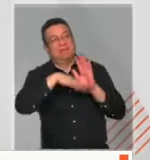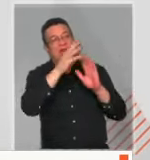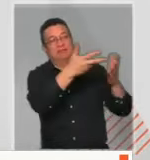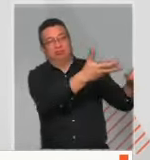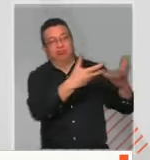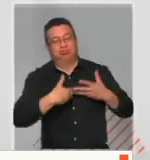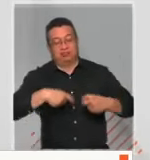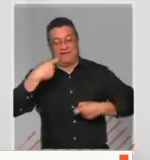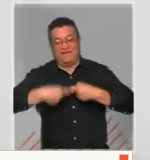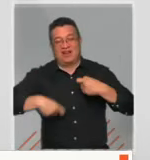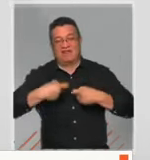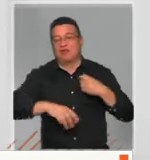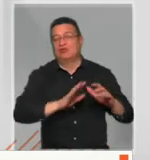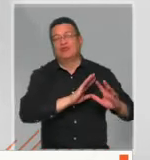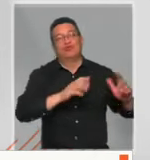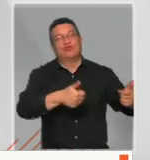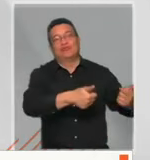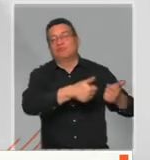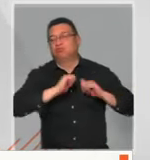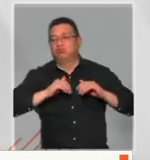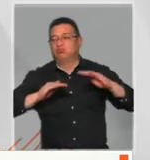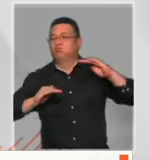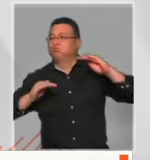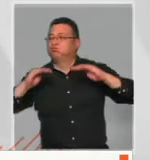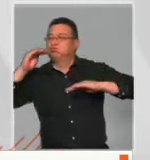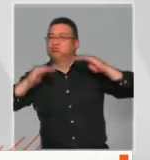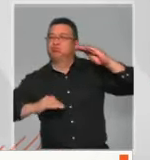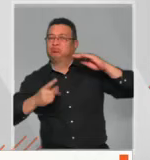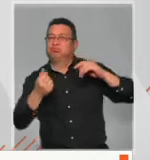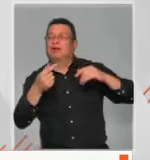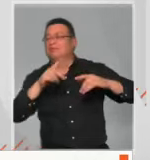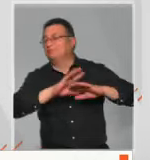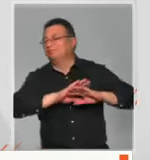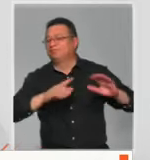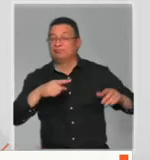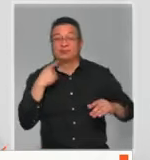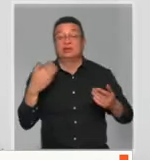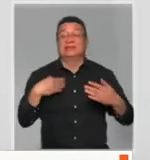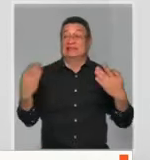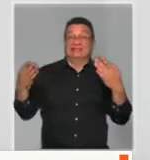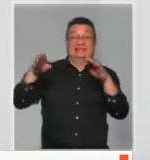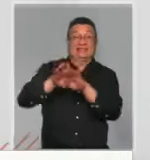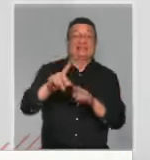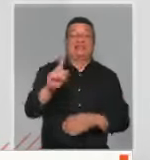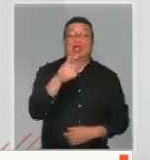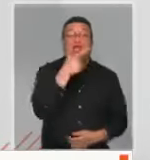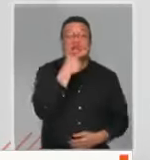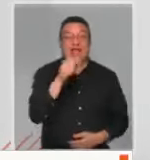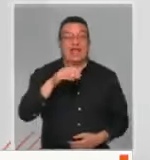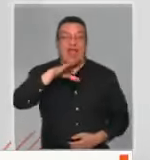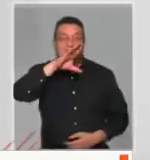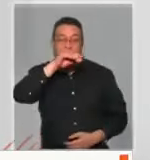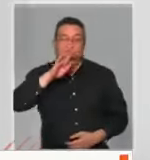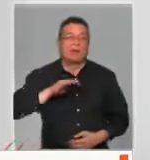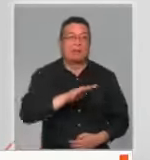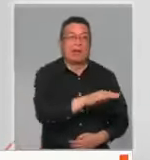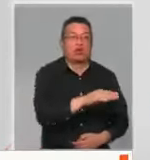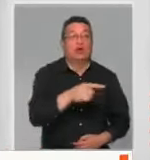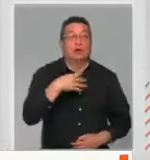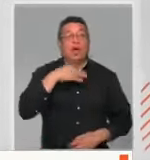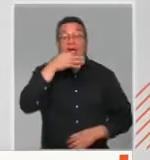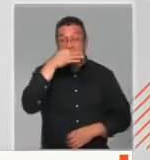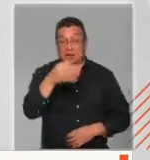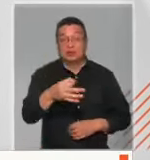acero que llega desde China. Los trabajadores señalan que no van a dejar que se cierre la siderúrgica Huachipato y ya anunciaron que van a